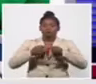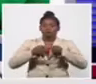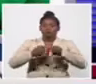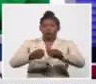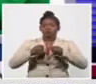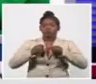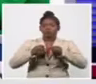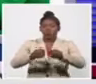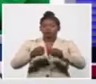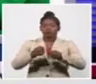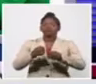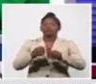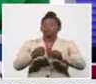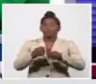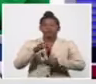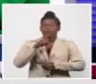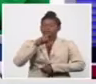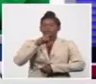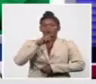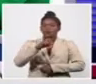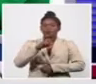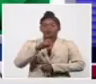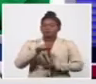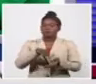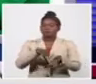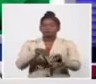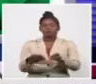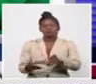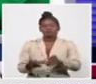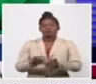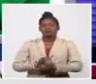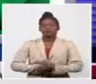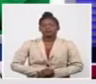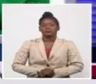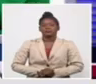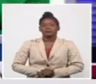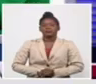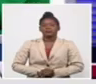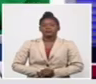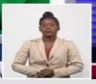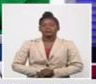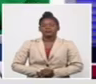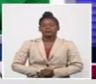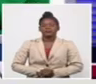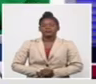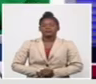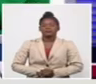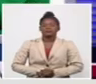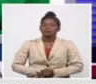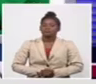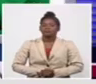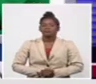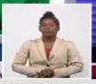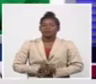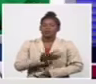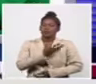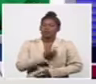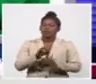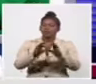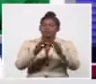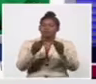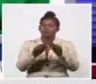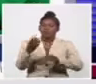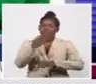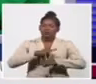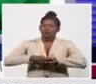reanimarse con las maniobras que se aplicaron, pues fallece este paciente. Damos las condolencias a sus familiares y